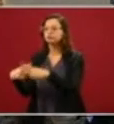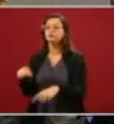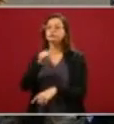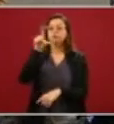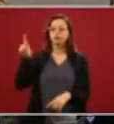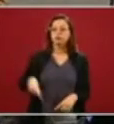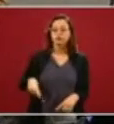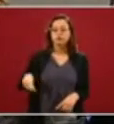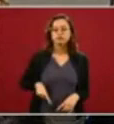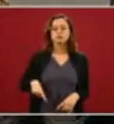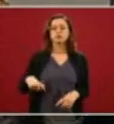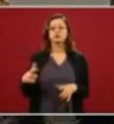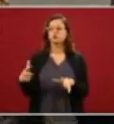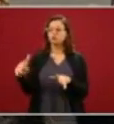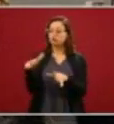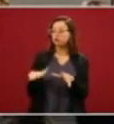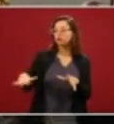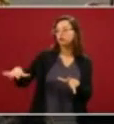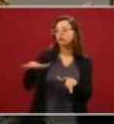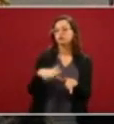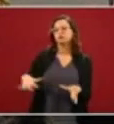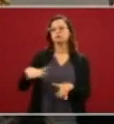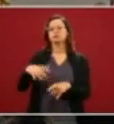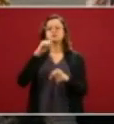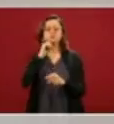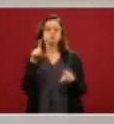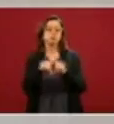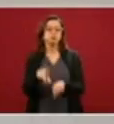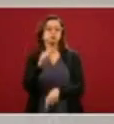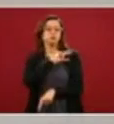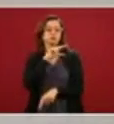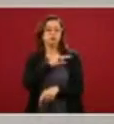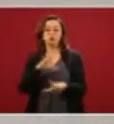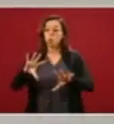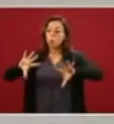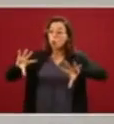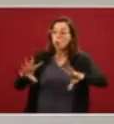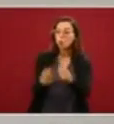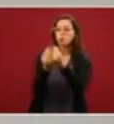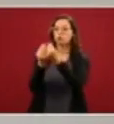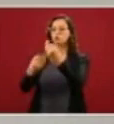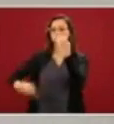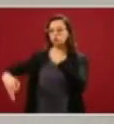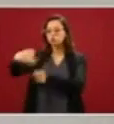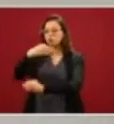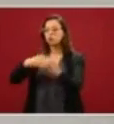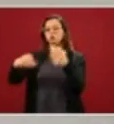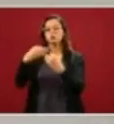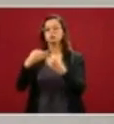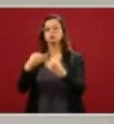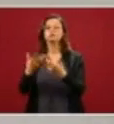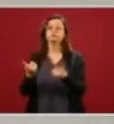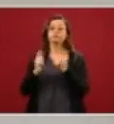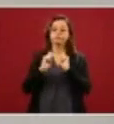gobiernos, del sector social y del sector privado, y todas estas organizaciones tienen